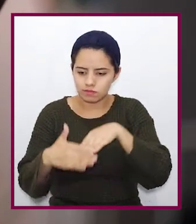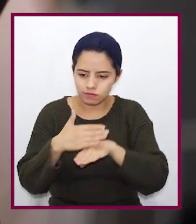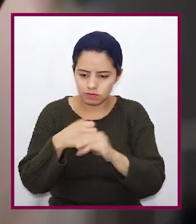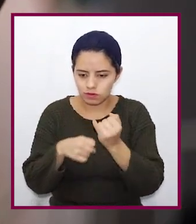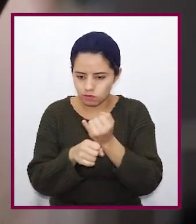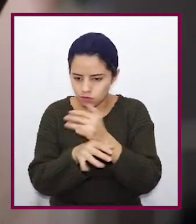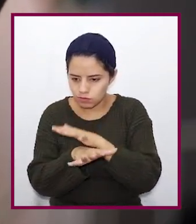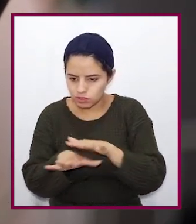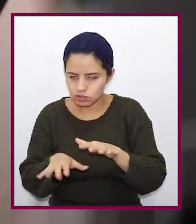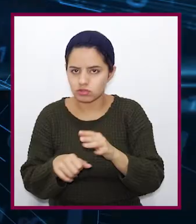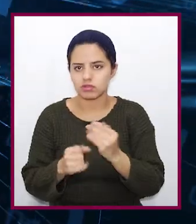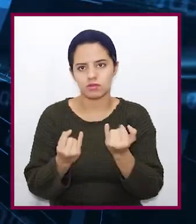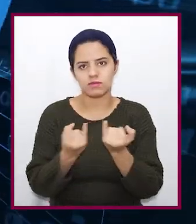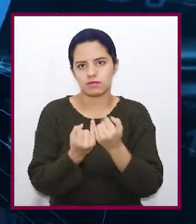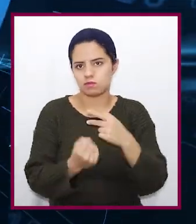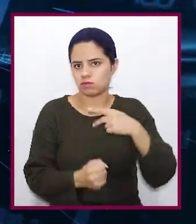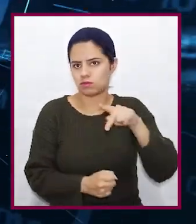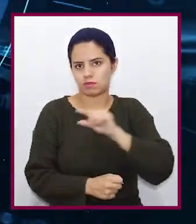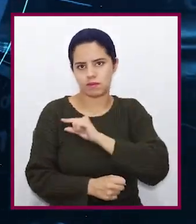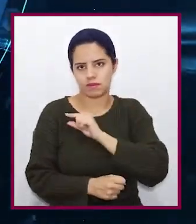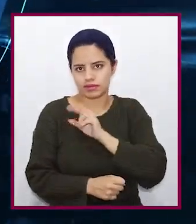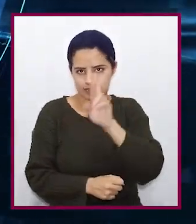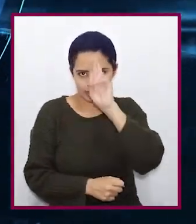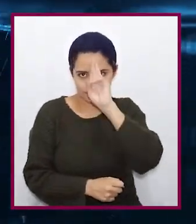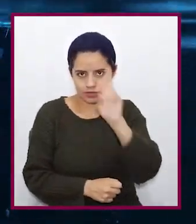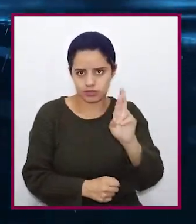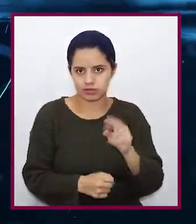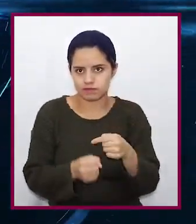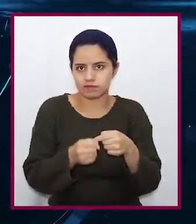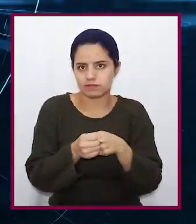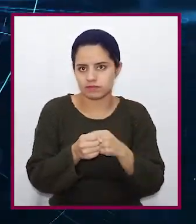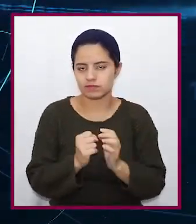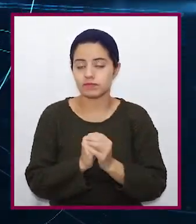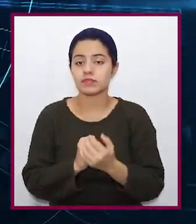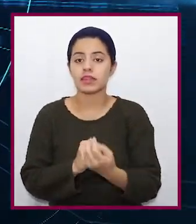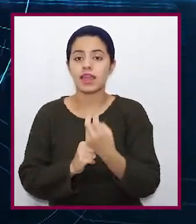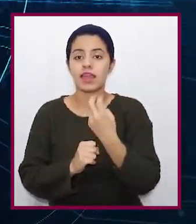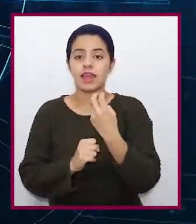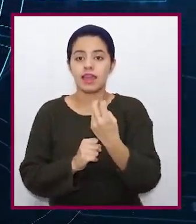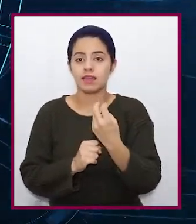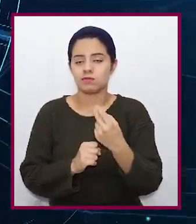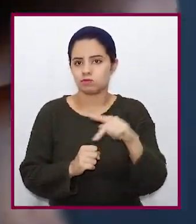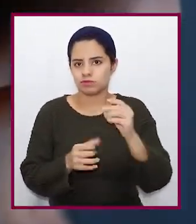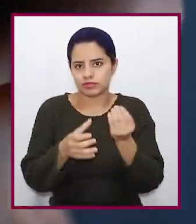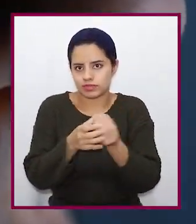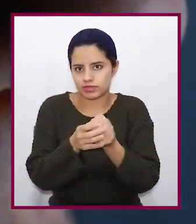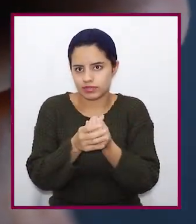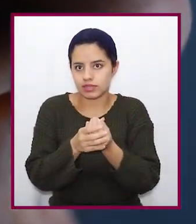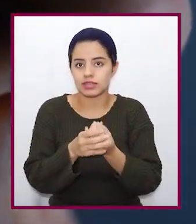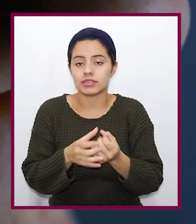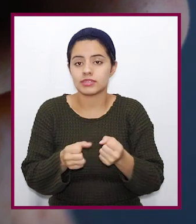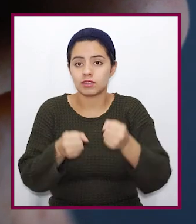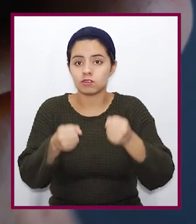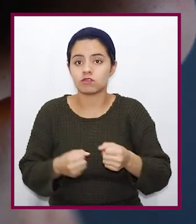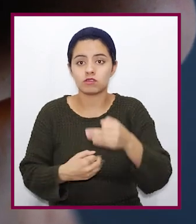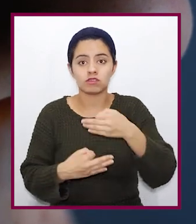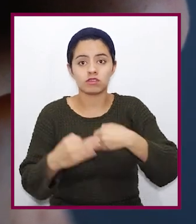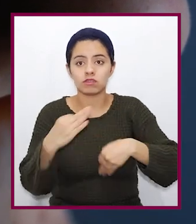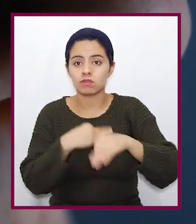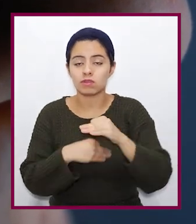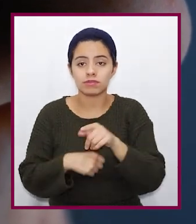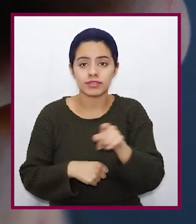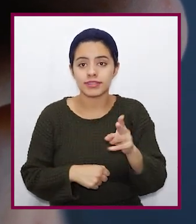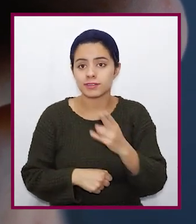y a la privacidad. Estos derechos aseguran que todo usuario pueda hacer uso